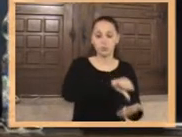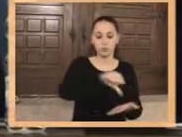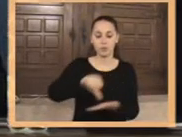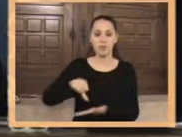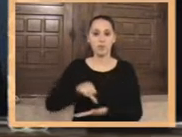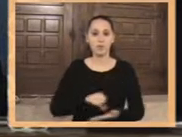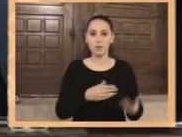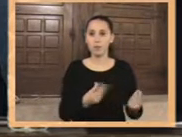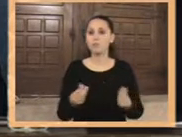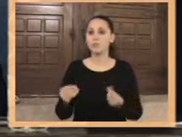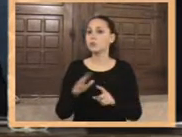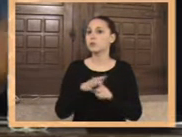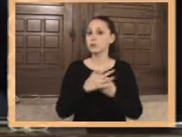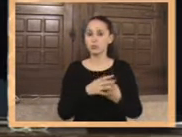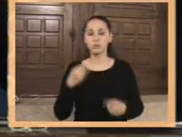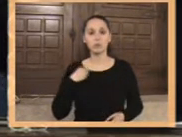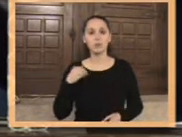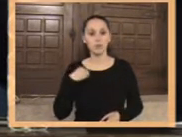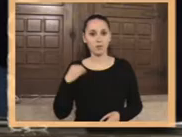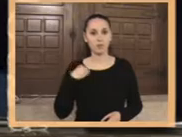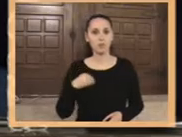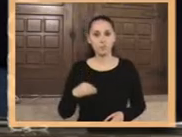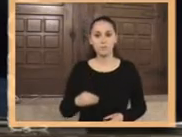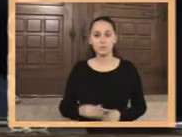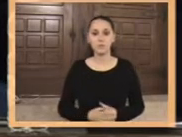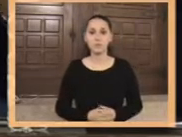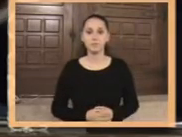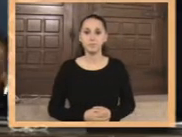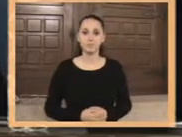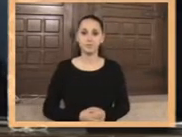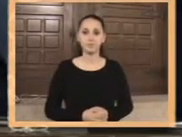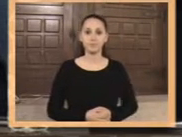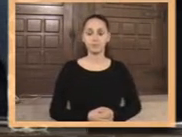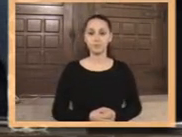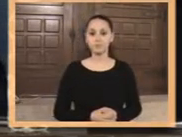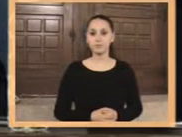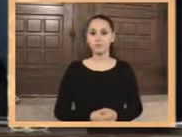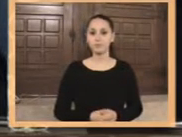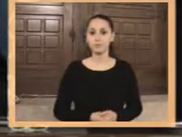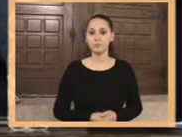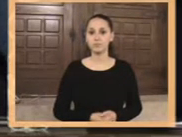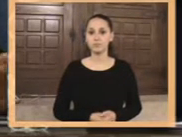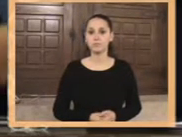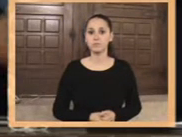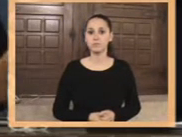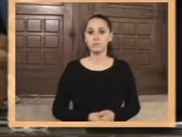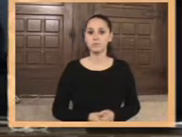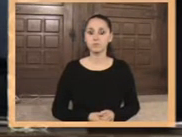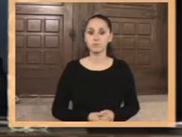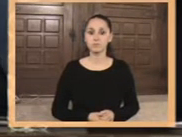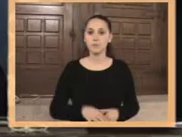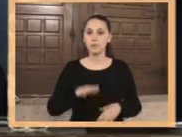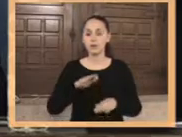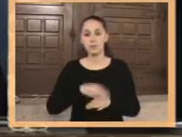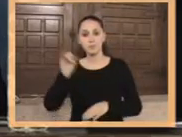esfuerzo pagó a los ayuntamientos, modificando la norma que el Partido Socialista, estando Fernández Vara en el gobierno, modificó para no pagar el